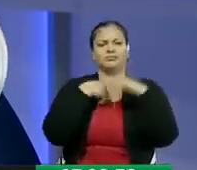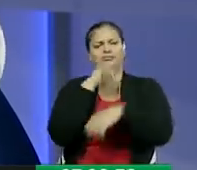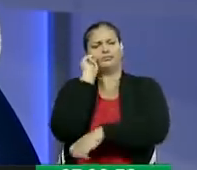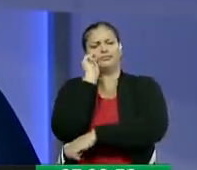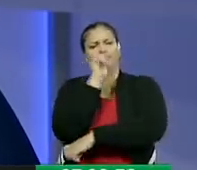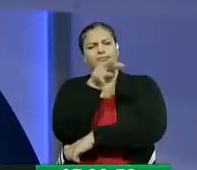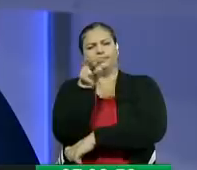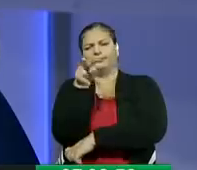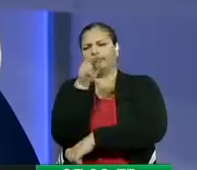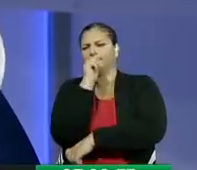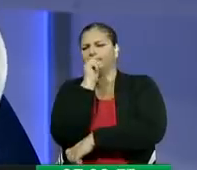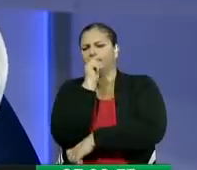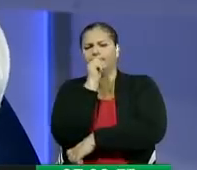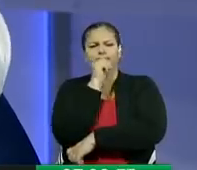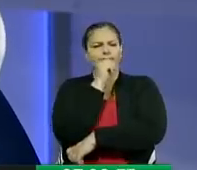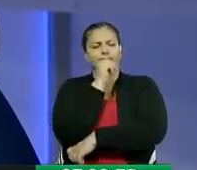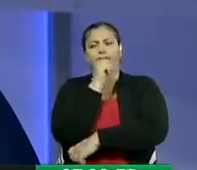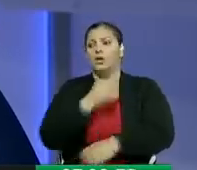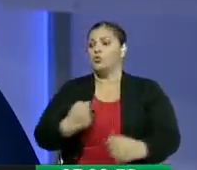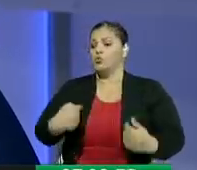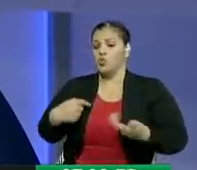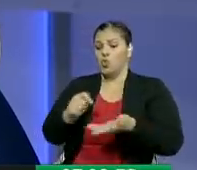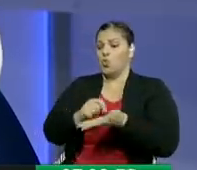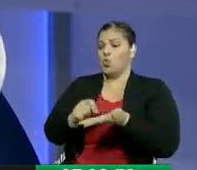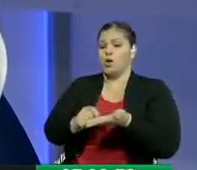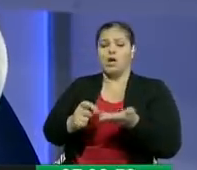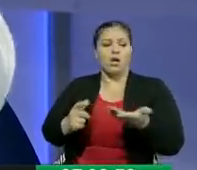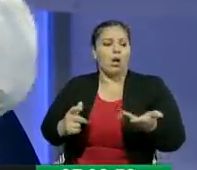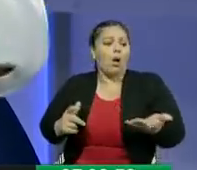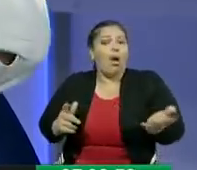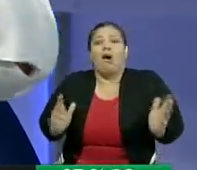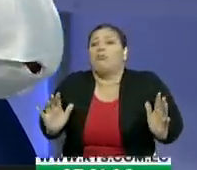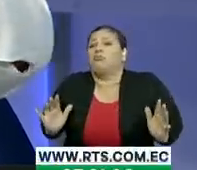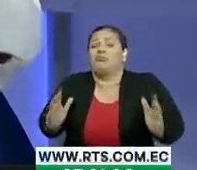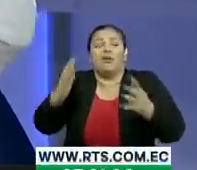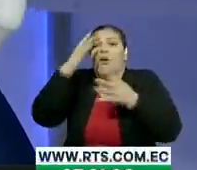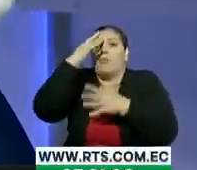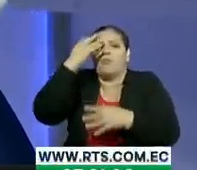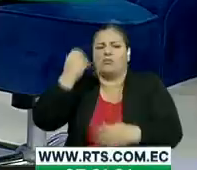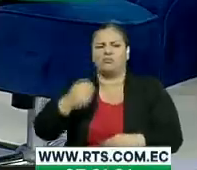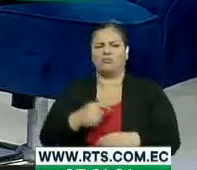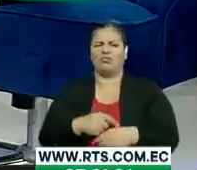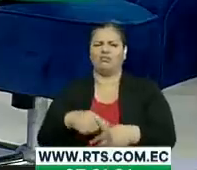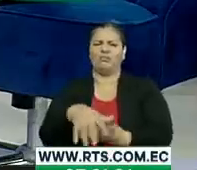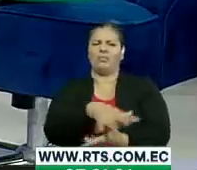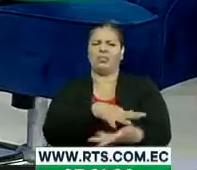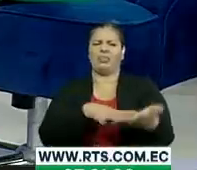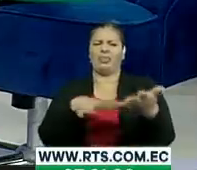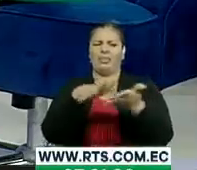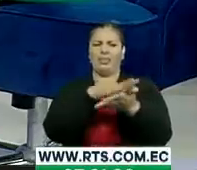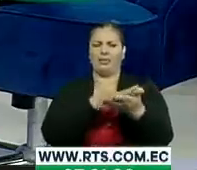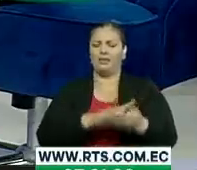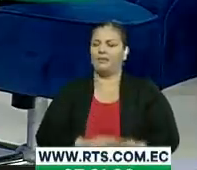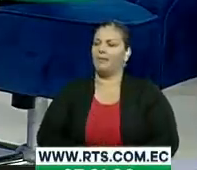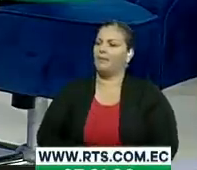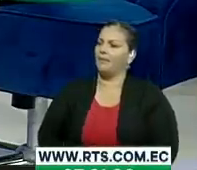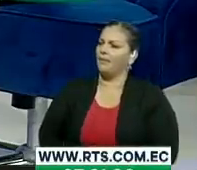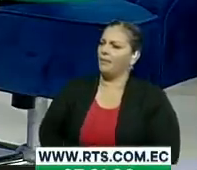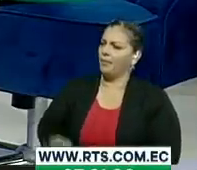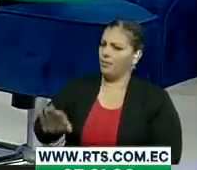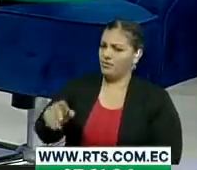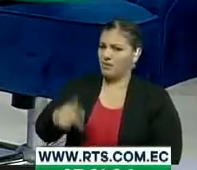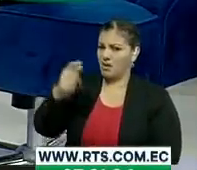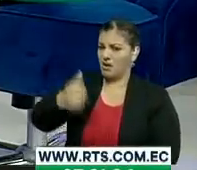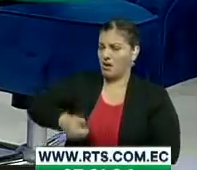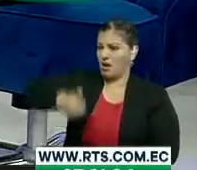firmé, a veces firmaba, a veces no, a veces había actas, a veces no había, es decir, un desastre. O sea que usted coincide con lo que dice la viuda del